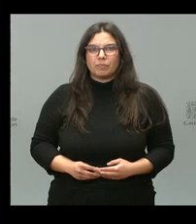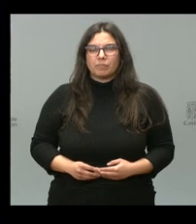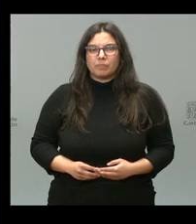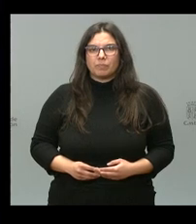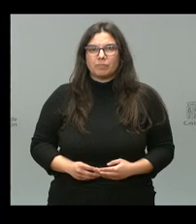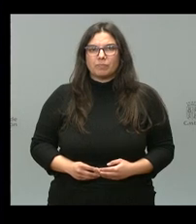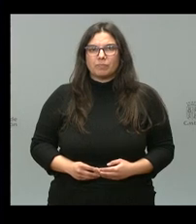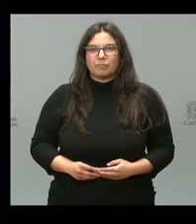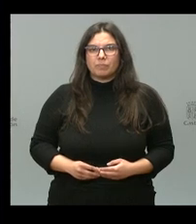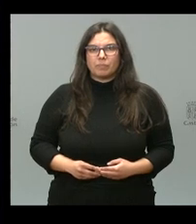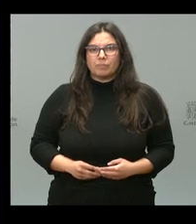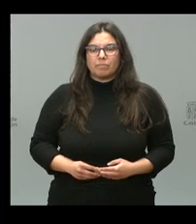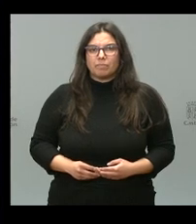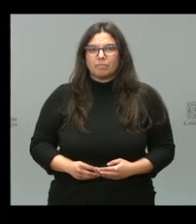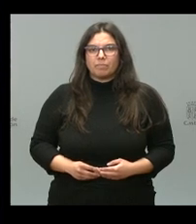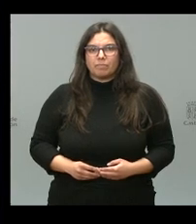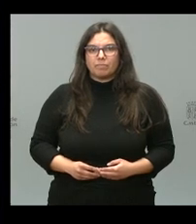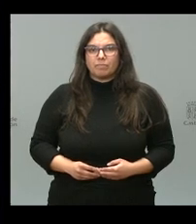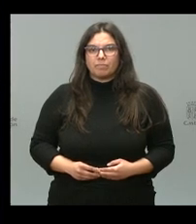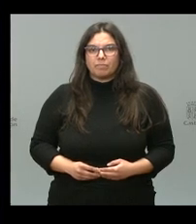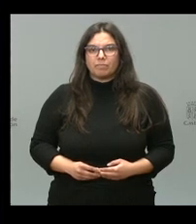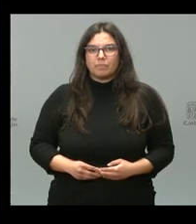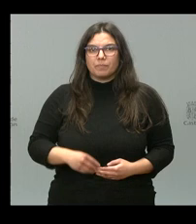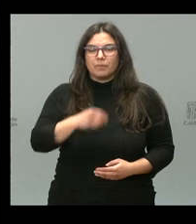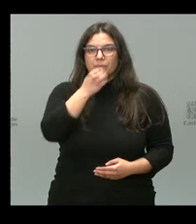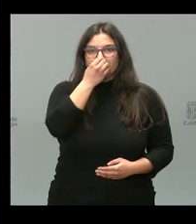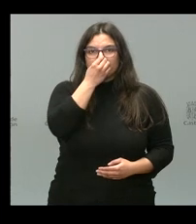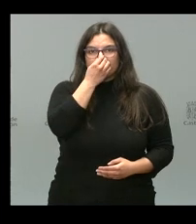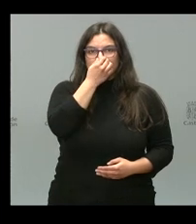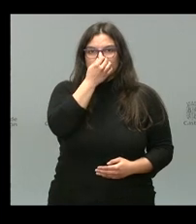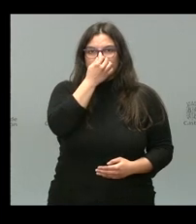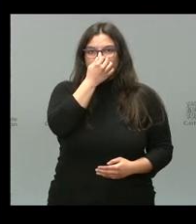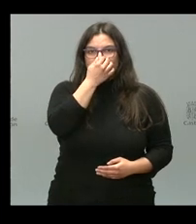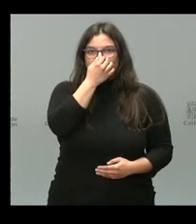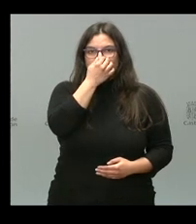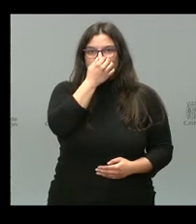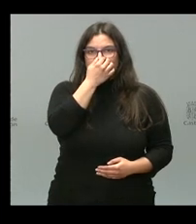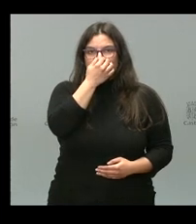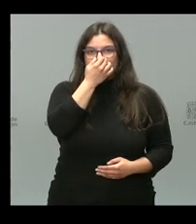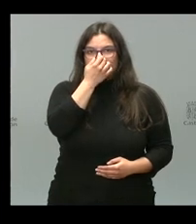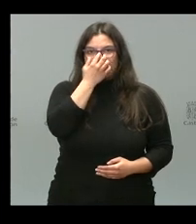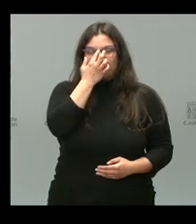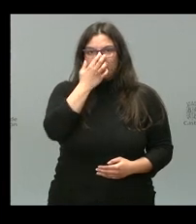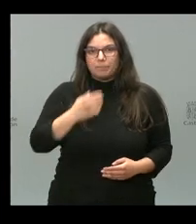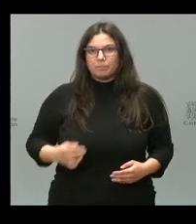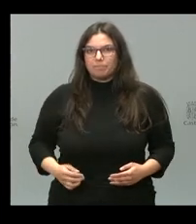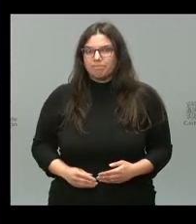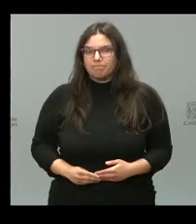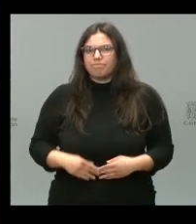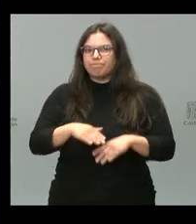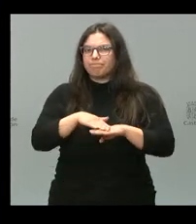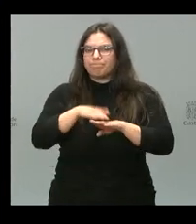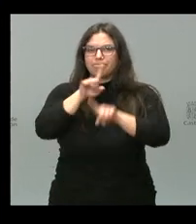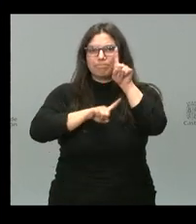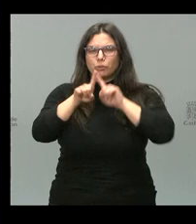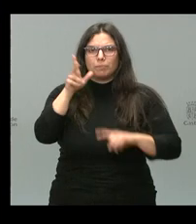y luego están los cuatro representantes que nos envía el de los miembros de la patronal de hoy han Amparo todo yo de